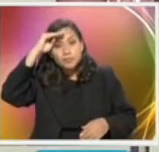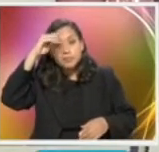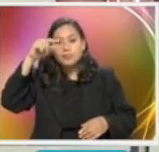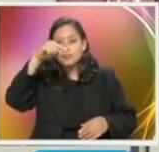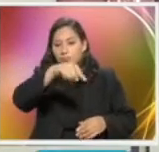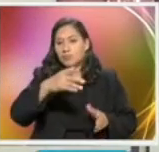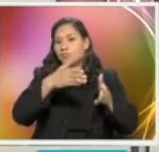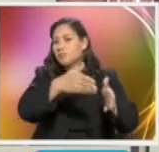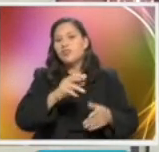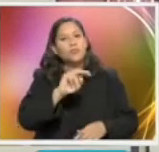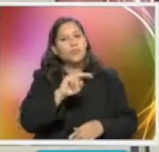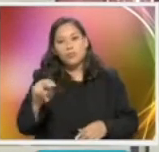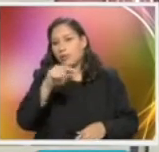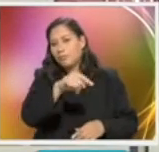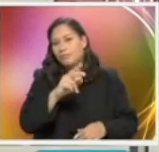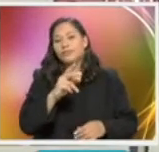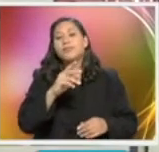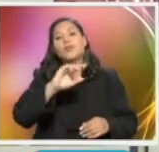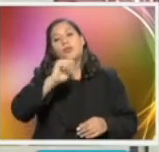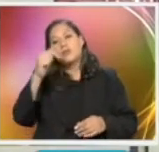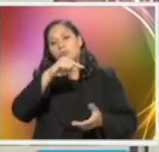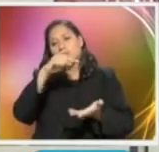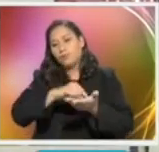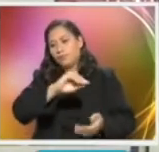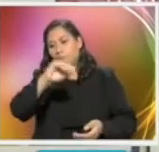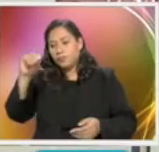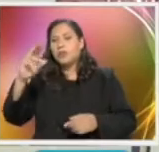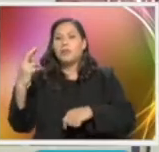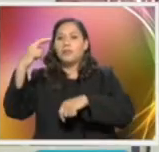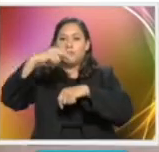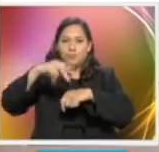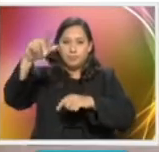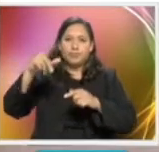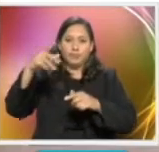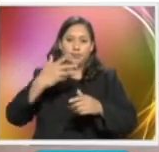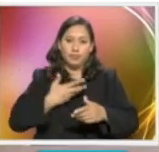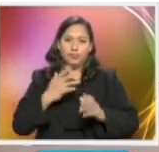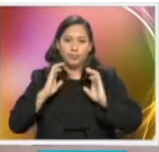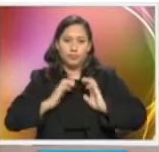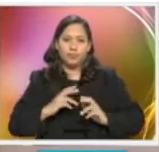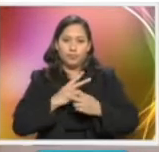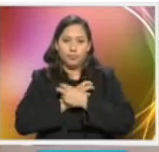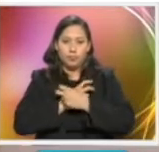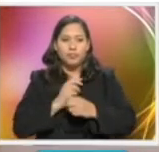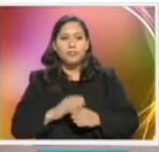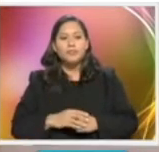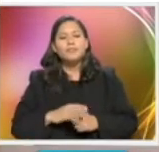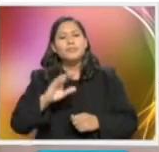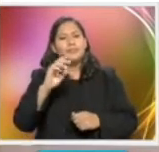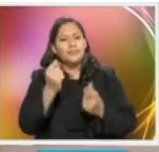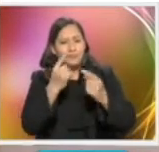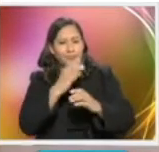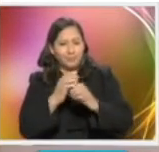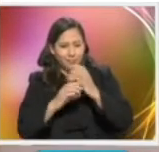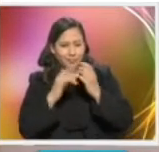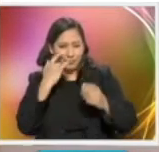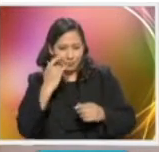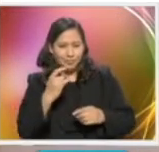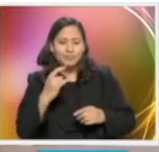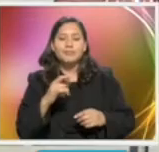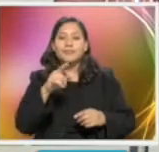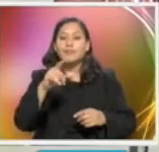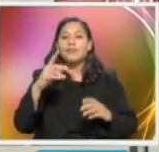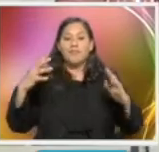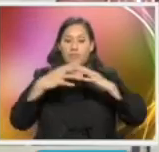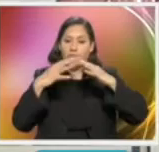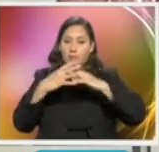enterraran, nunca lo enterraron ahí, está enterrado en el Monumento a la Revolución. Pero mira, algunas cosas curiosas. Hay una batalla muy importante de